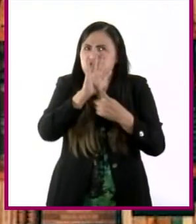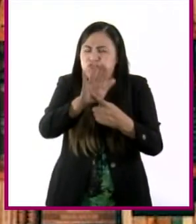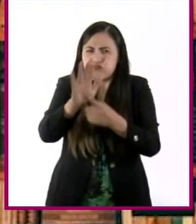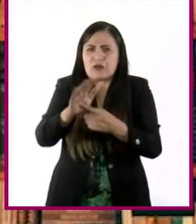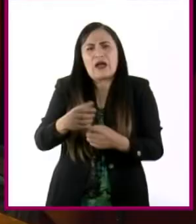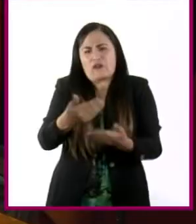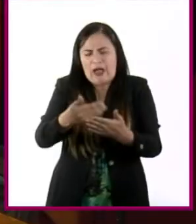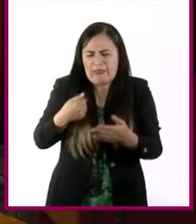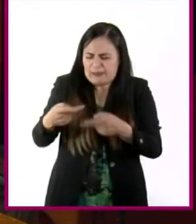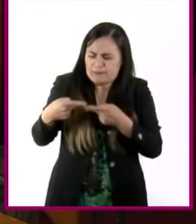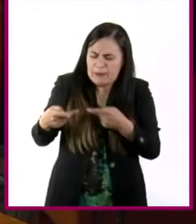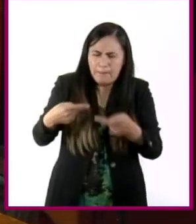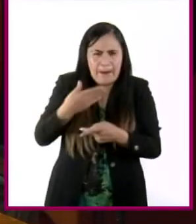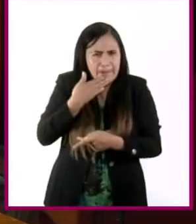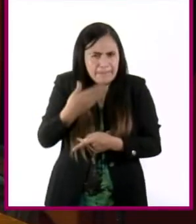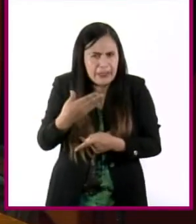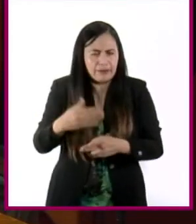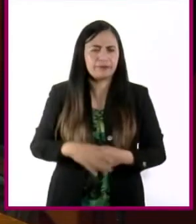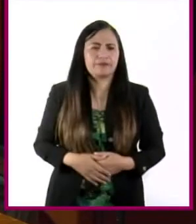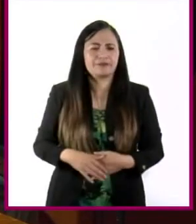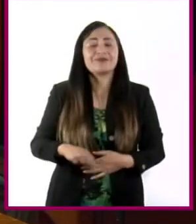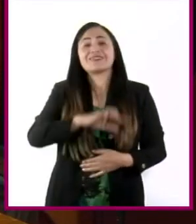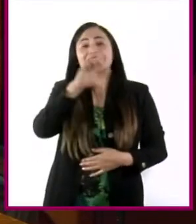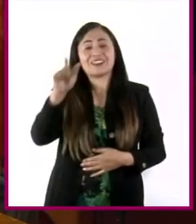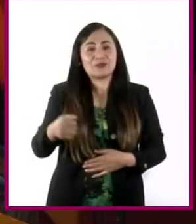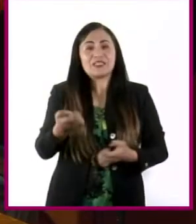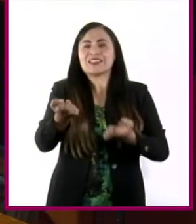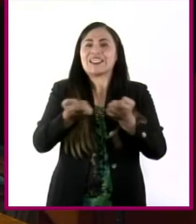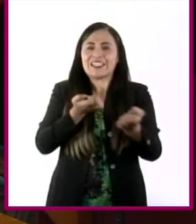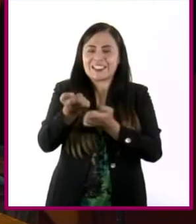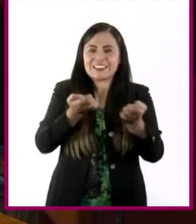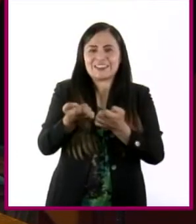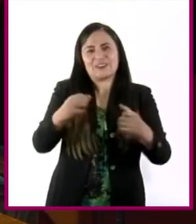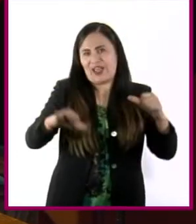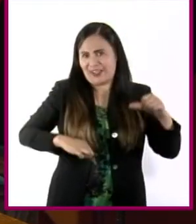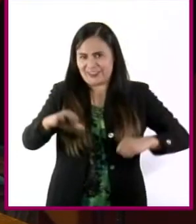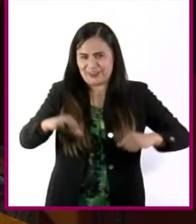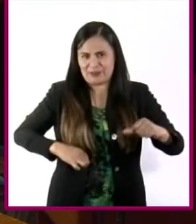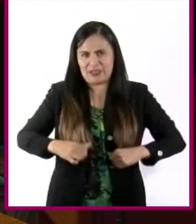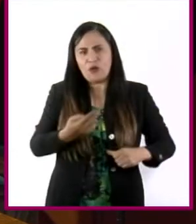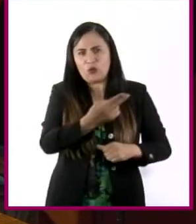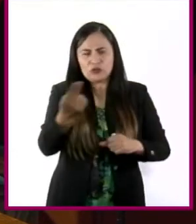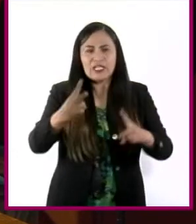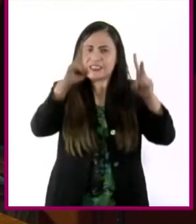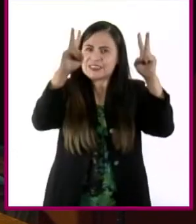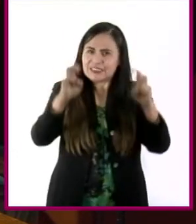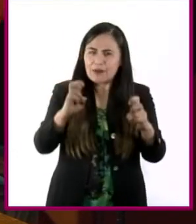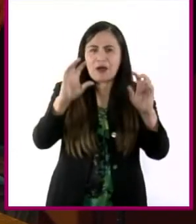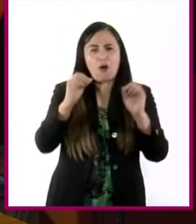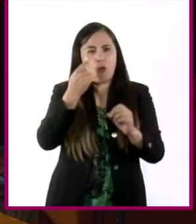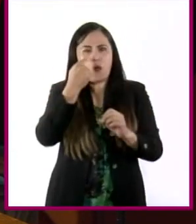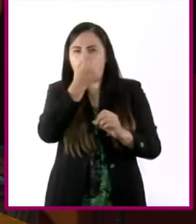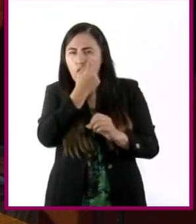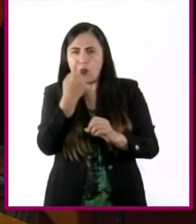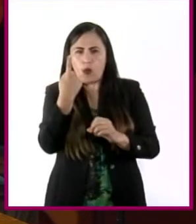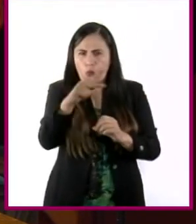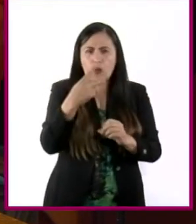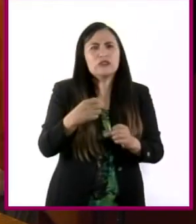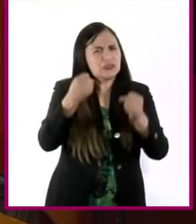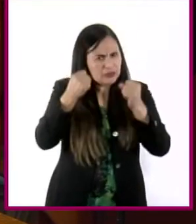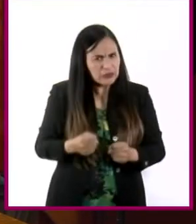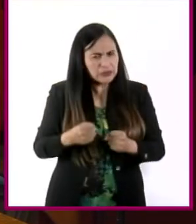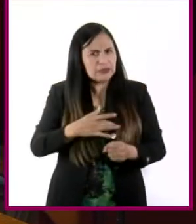que no me ocurra. Para terminar, realicemos un breve ejercicio. Piensen en un tema o en un punto de vista del que ustedes estén